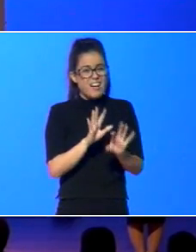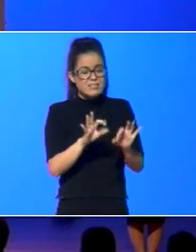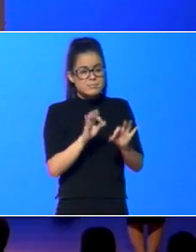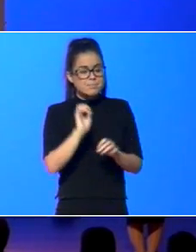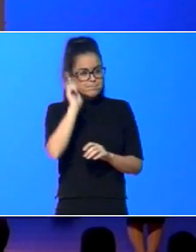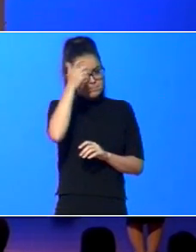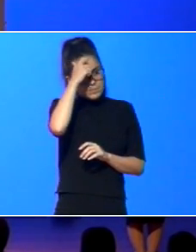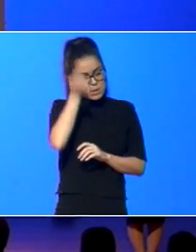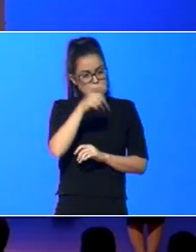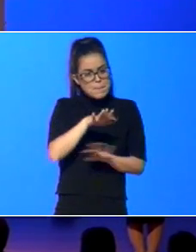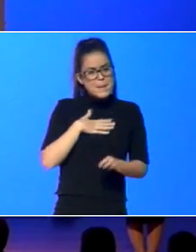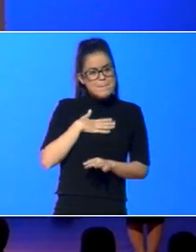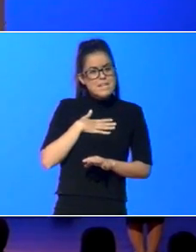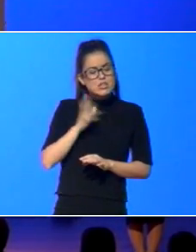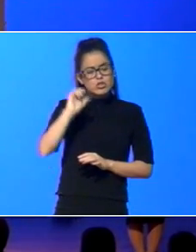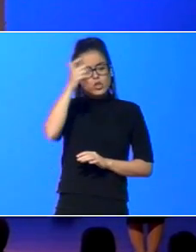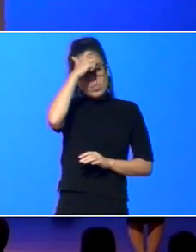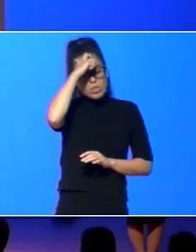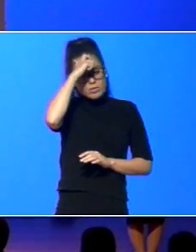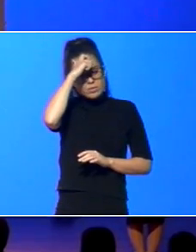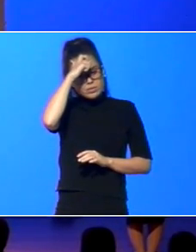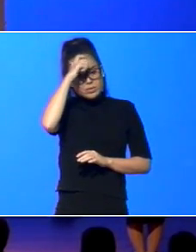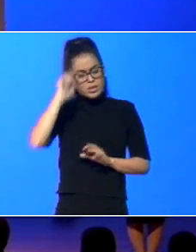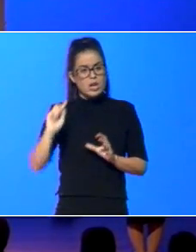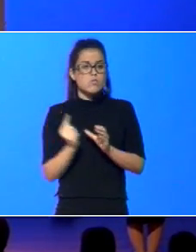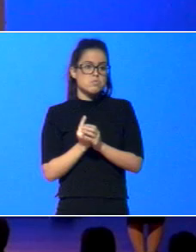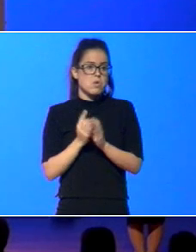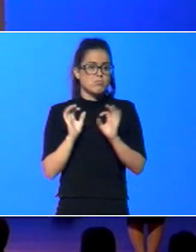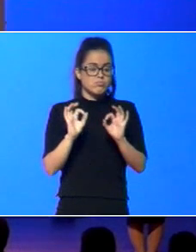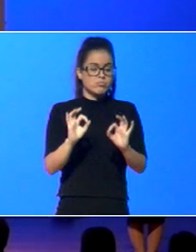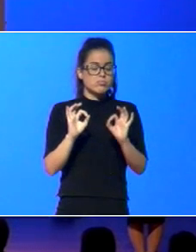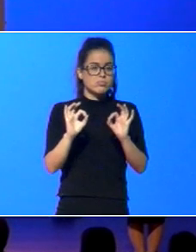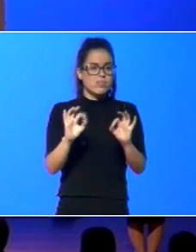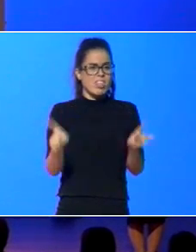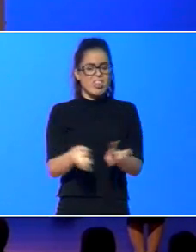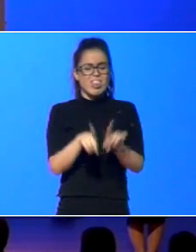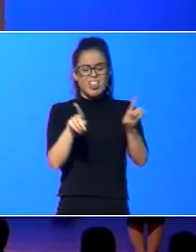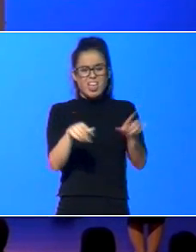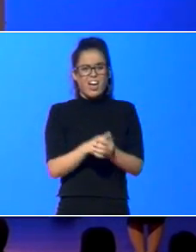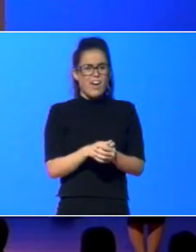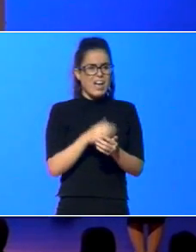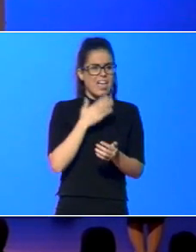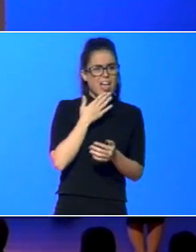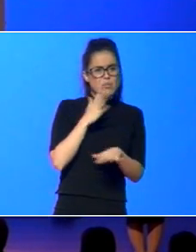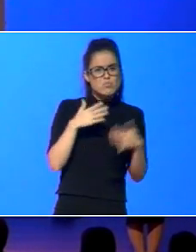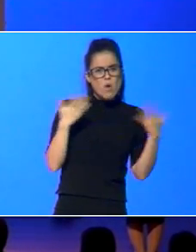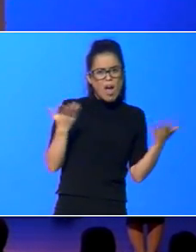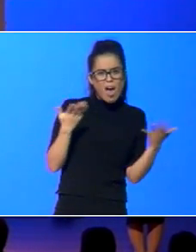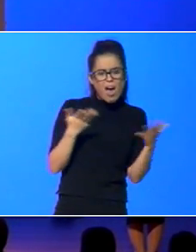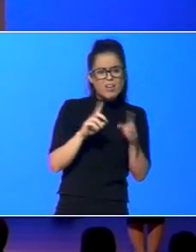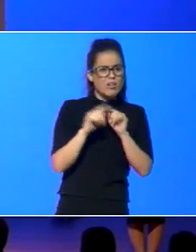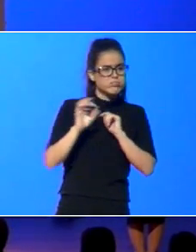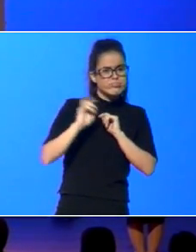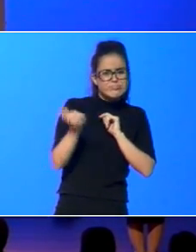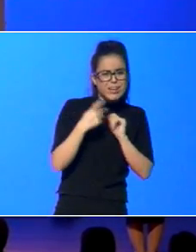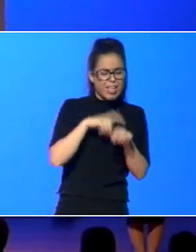inclusión para mí. Es decir, no importa lo que tengas, ni la edad que tengas, sino que tú estés con tus iguales y que tus iguales te conozcan, porque eso es muy